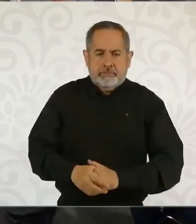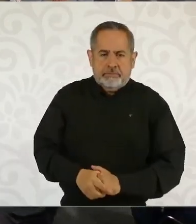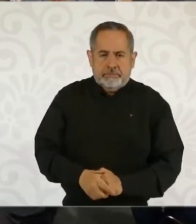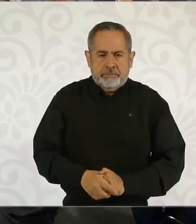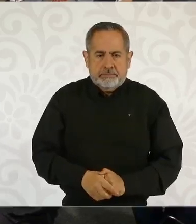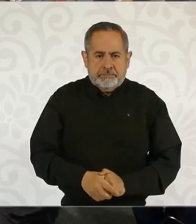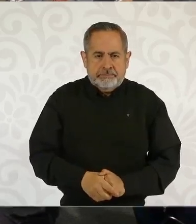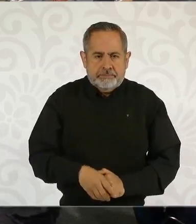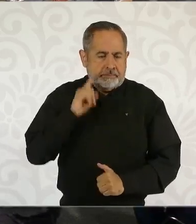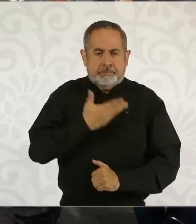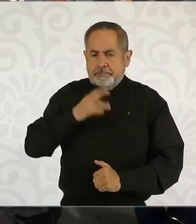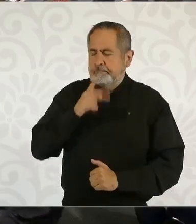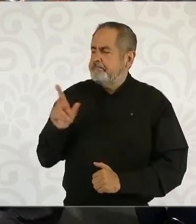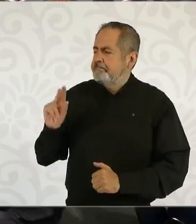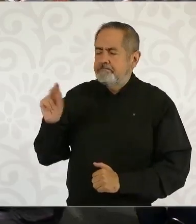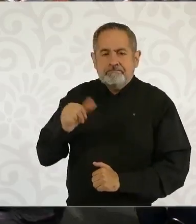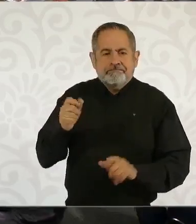No, son los planos, por favor.